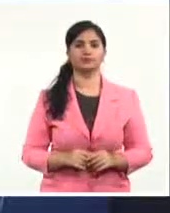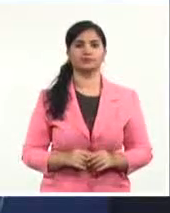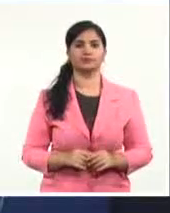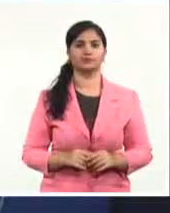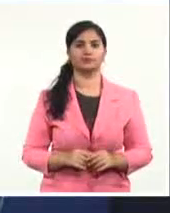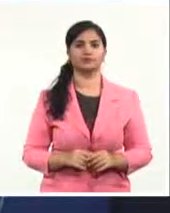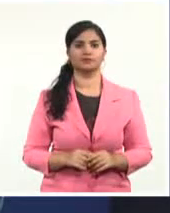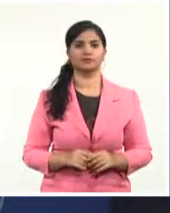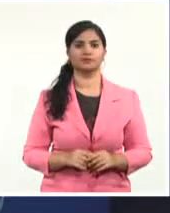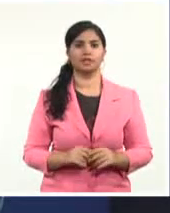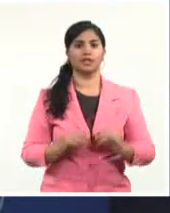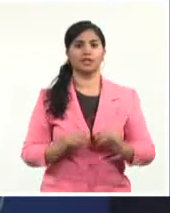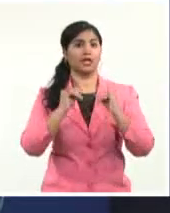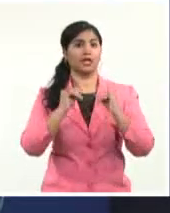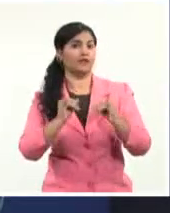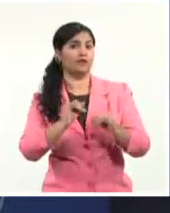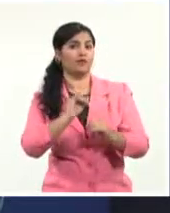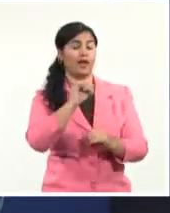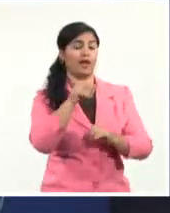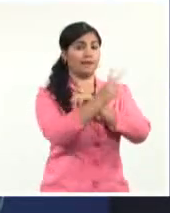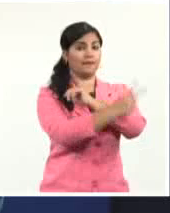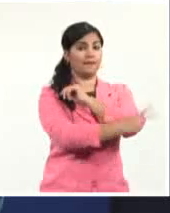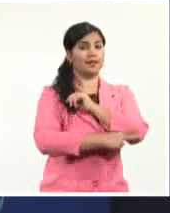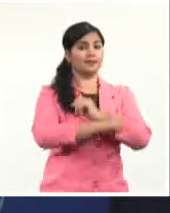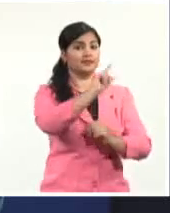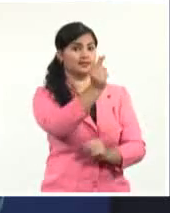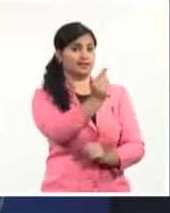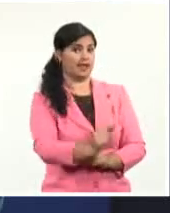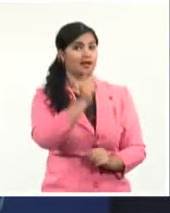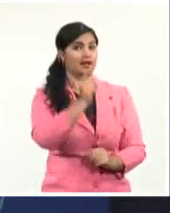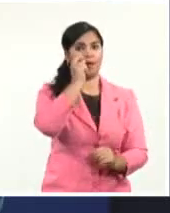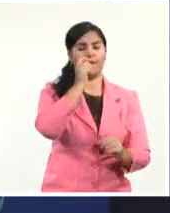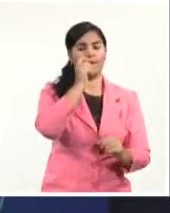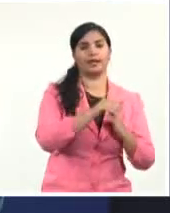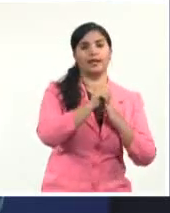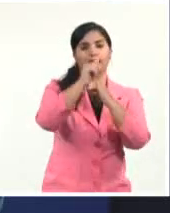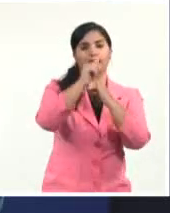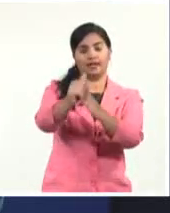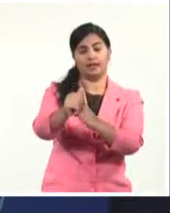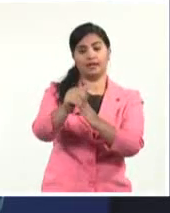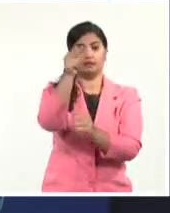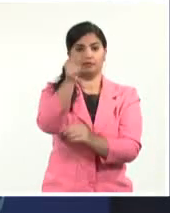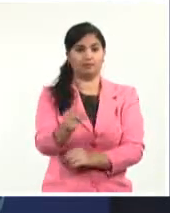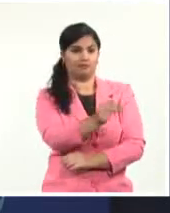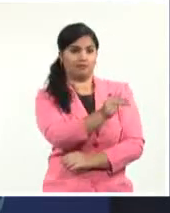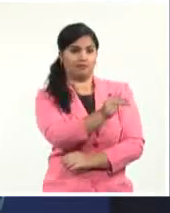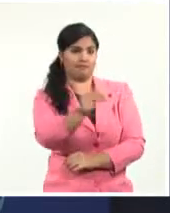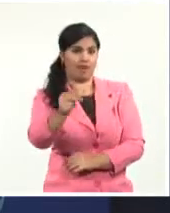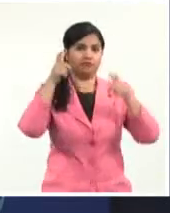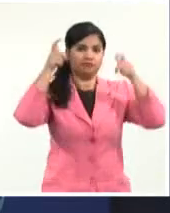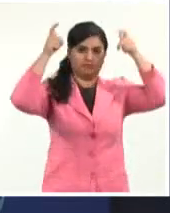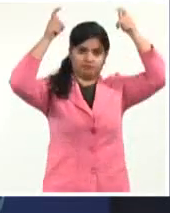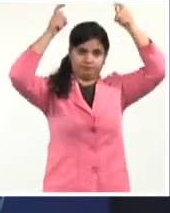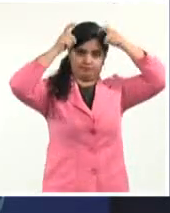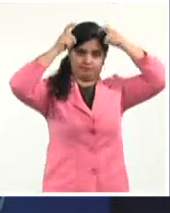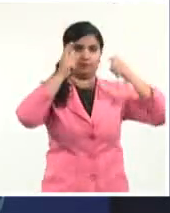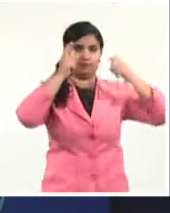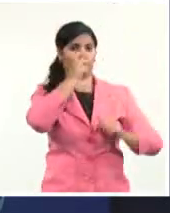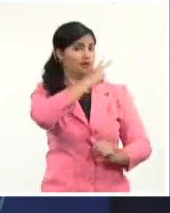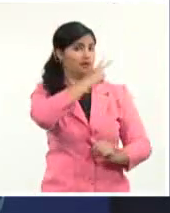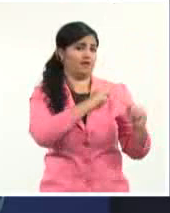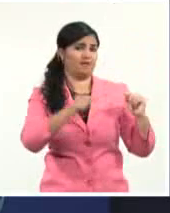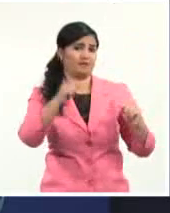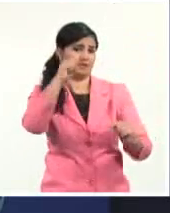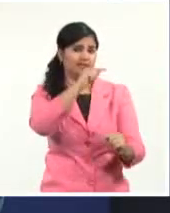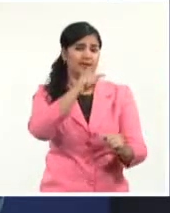Desde el Vaticano, el Papa Francisco lamentó la muerte de decenas de habitantes de Palestina en tiroteos con el ejército de Israel. El sumo